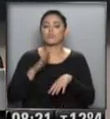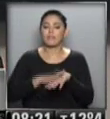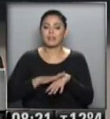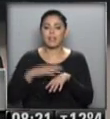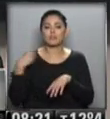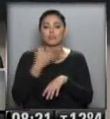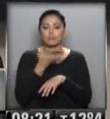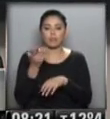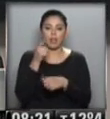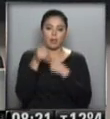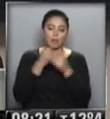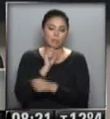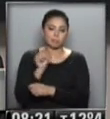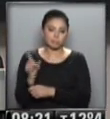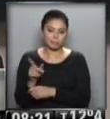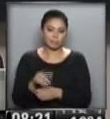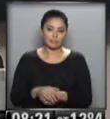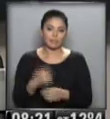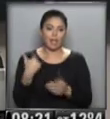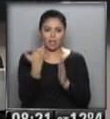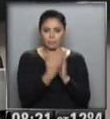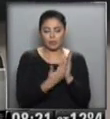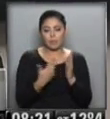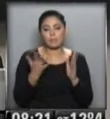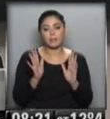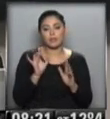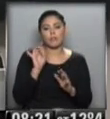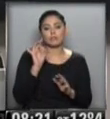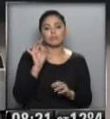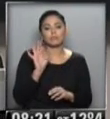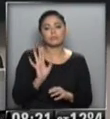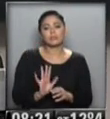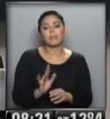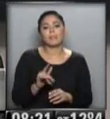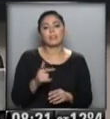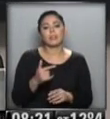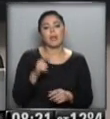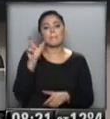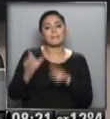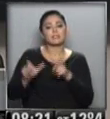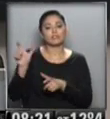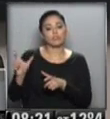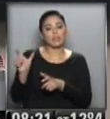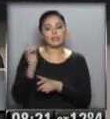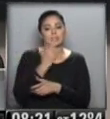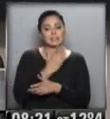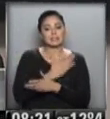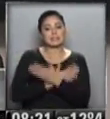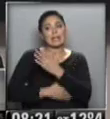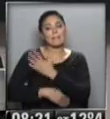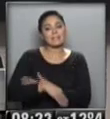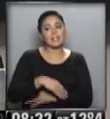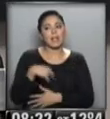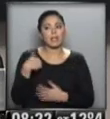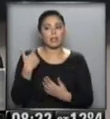si bien estos programas creemos que siempre quedan limitados a aquellas personas que tiene una funcionalidad corporal socialmente